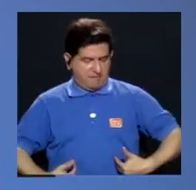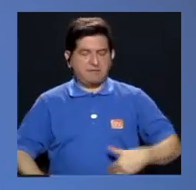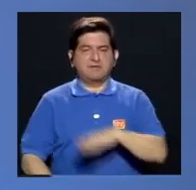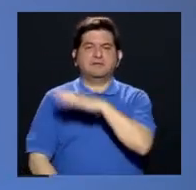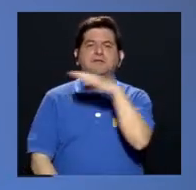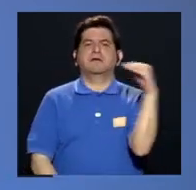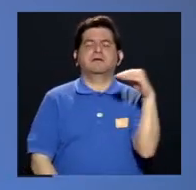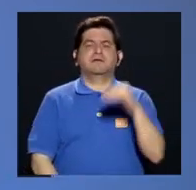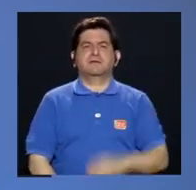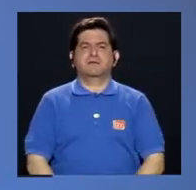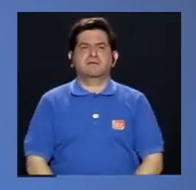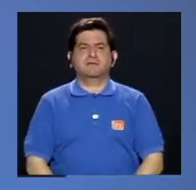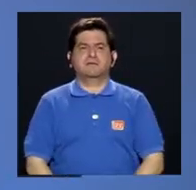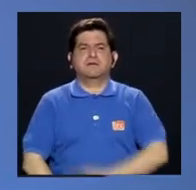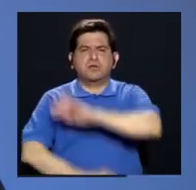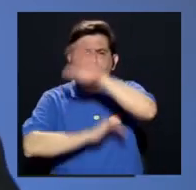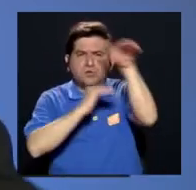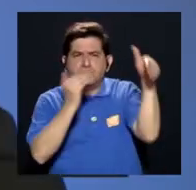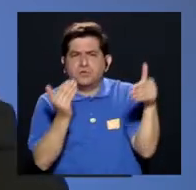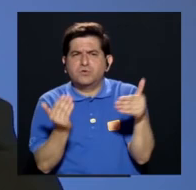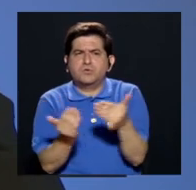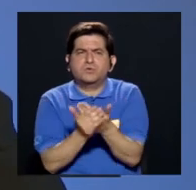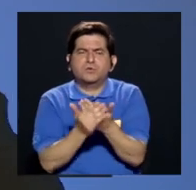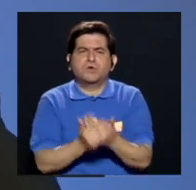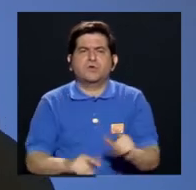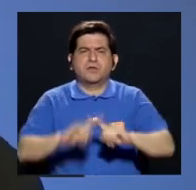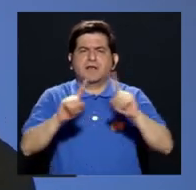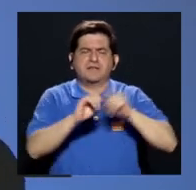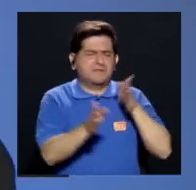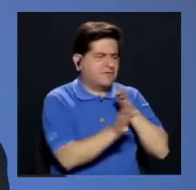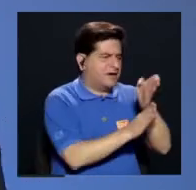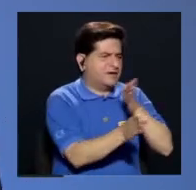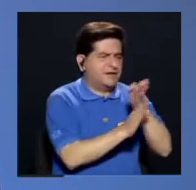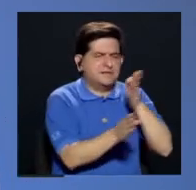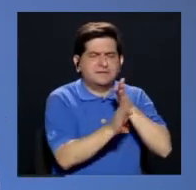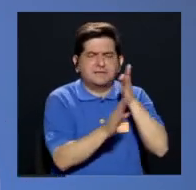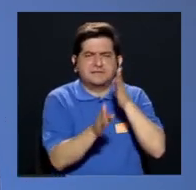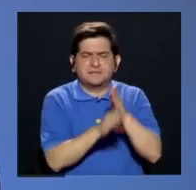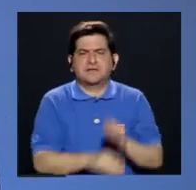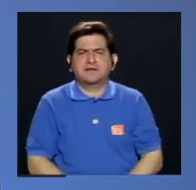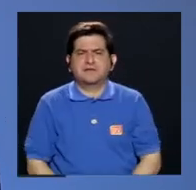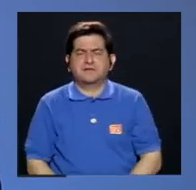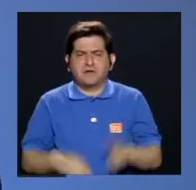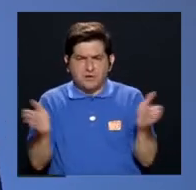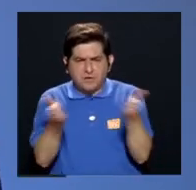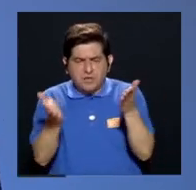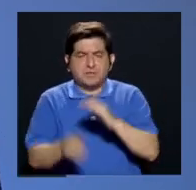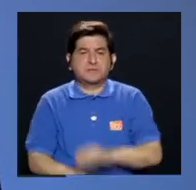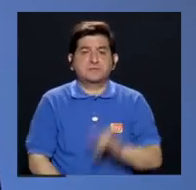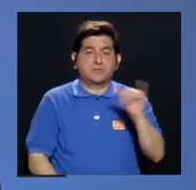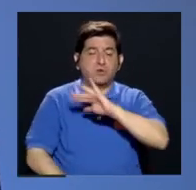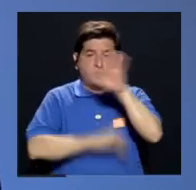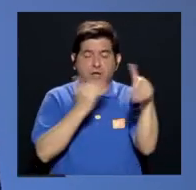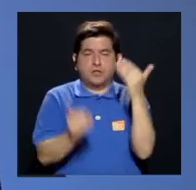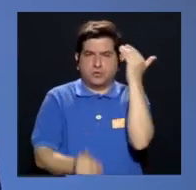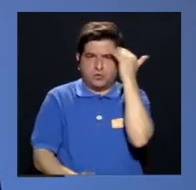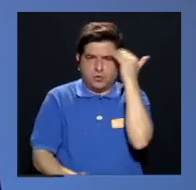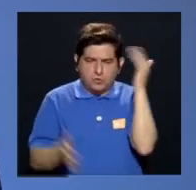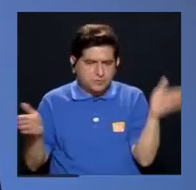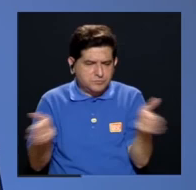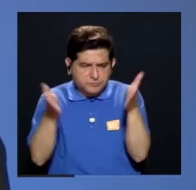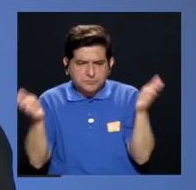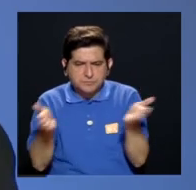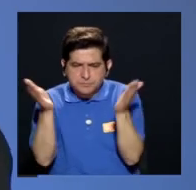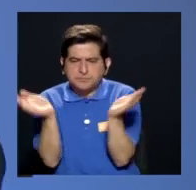cultiva todas las disciplinas, cultiva todos los saberes.